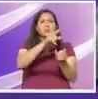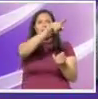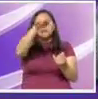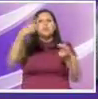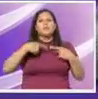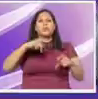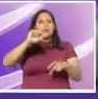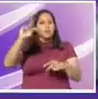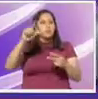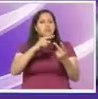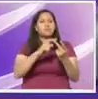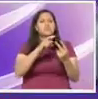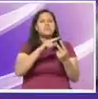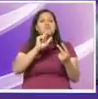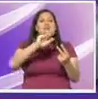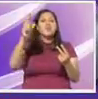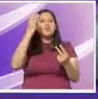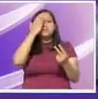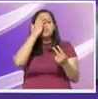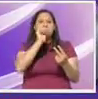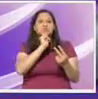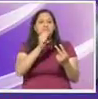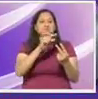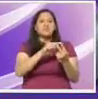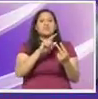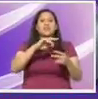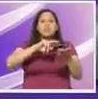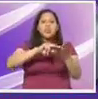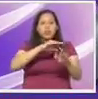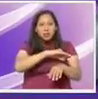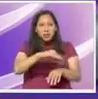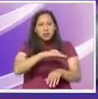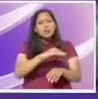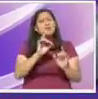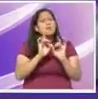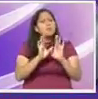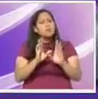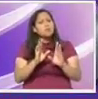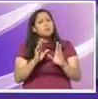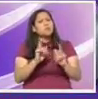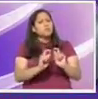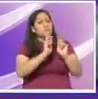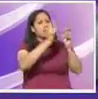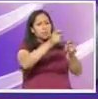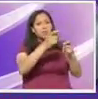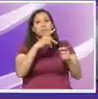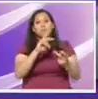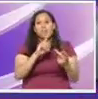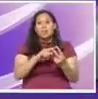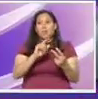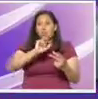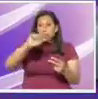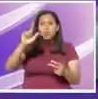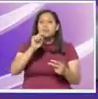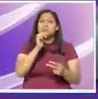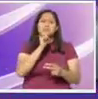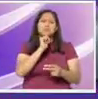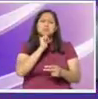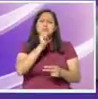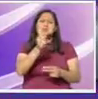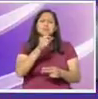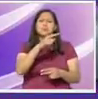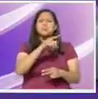personajes notables. Es totalmente anodino. O sea, no es ingeniero, de repente ahí le dan algunas obras, pero no hay una trascendencia en